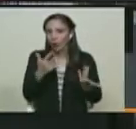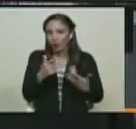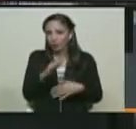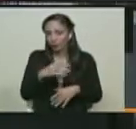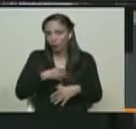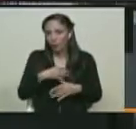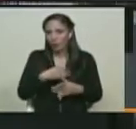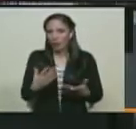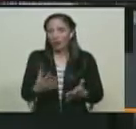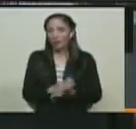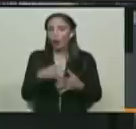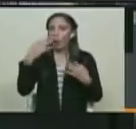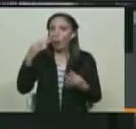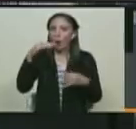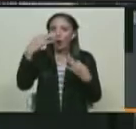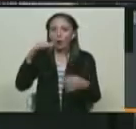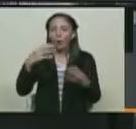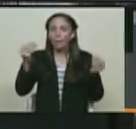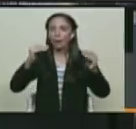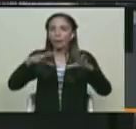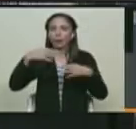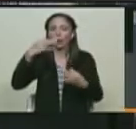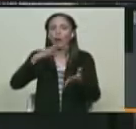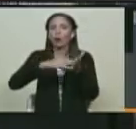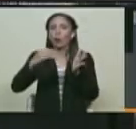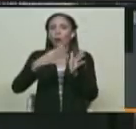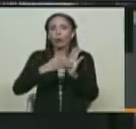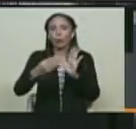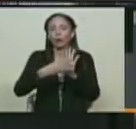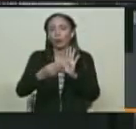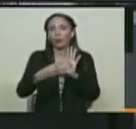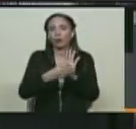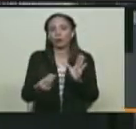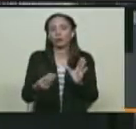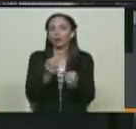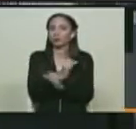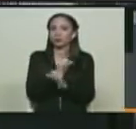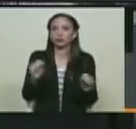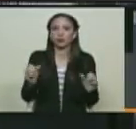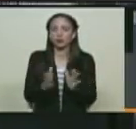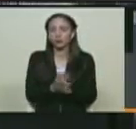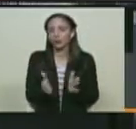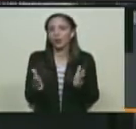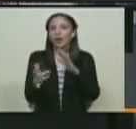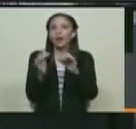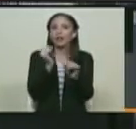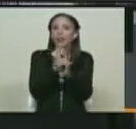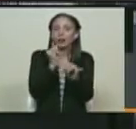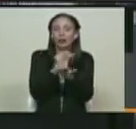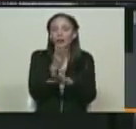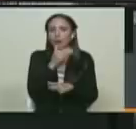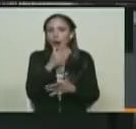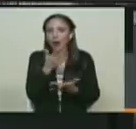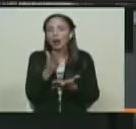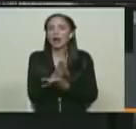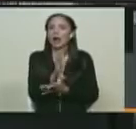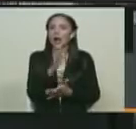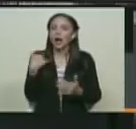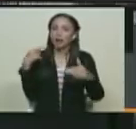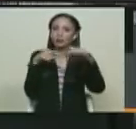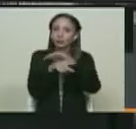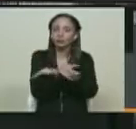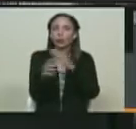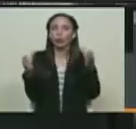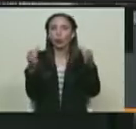consignar papeles y papeles y fotocopia y fotocopia, ¿verdad? Ni intermediario, sino que llegó el carnet